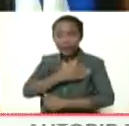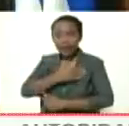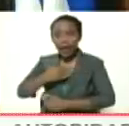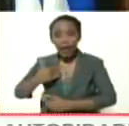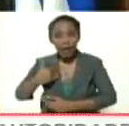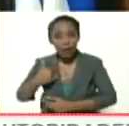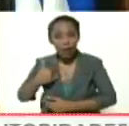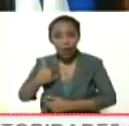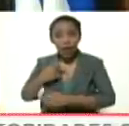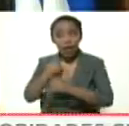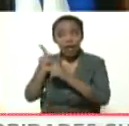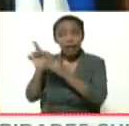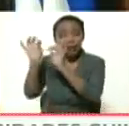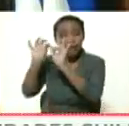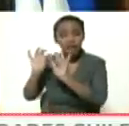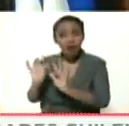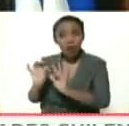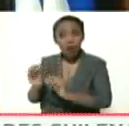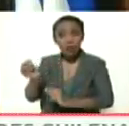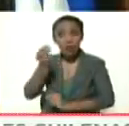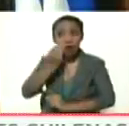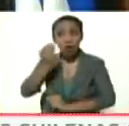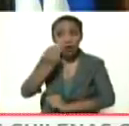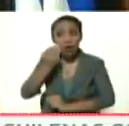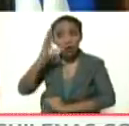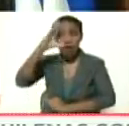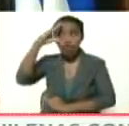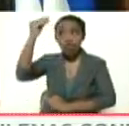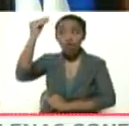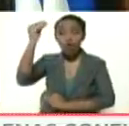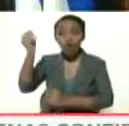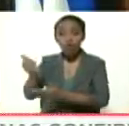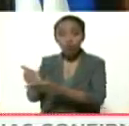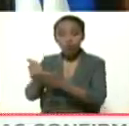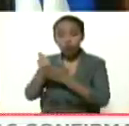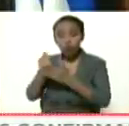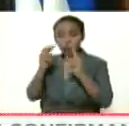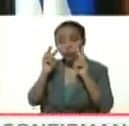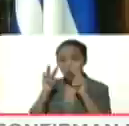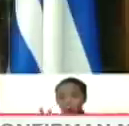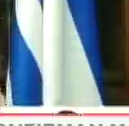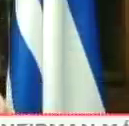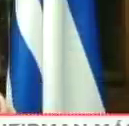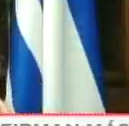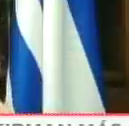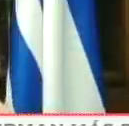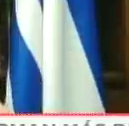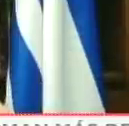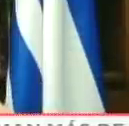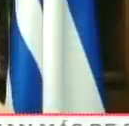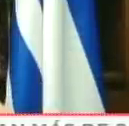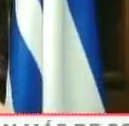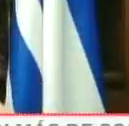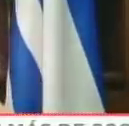que por medio de ese ayuno Dios contemple nuestra oración.